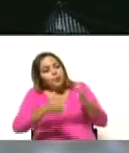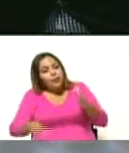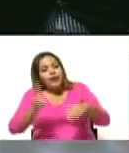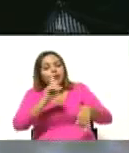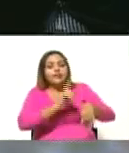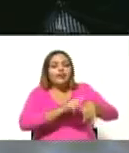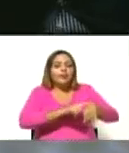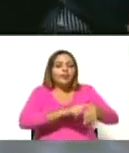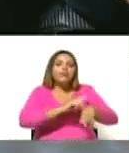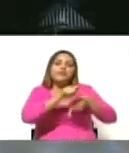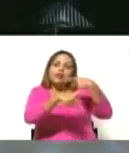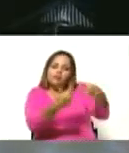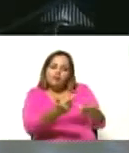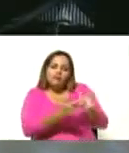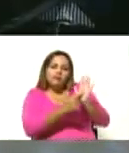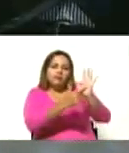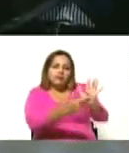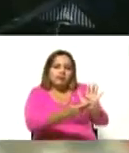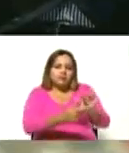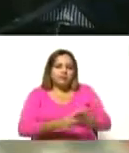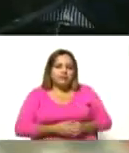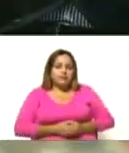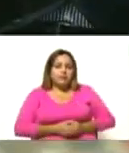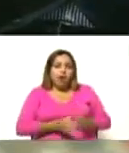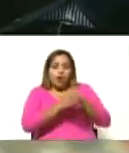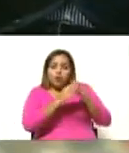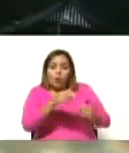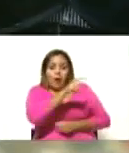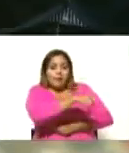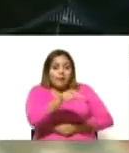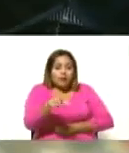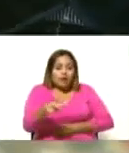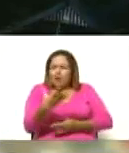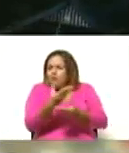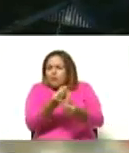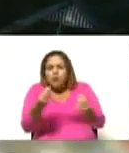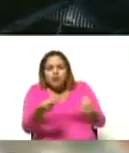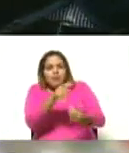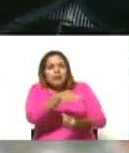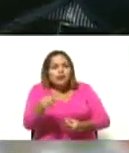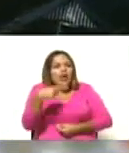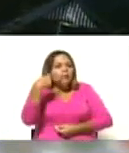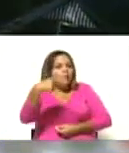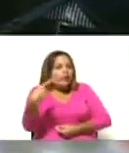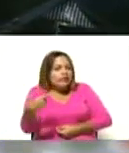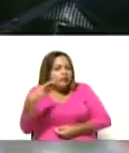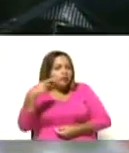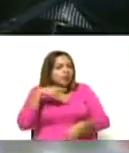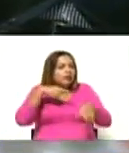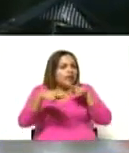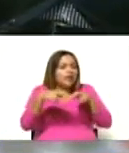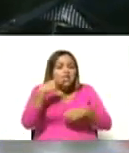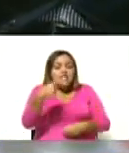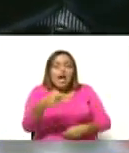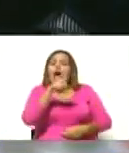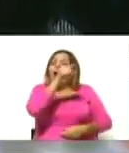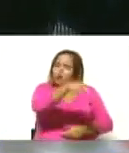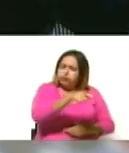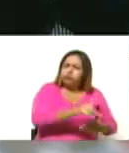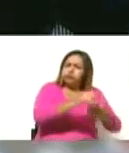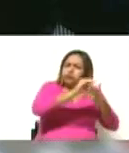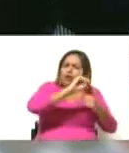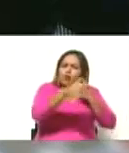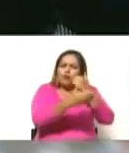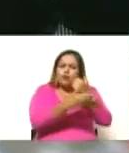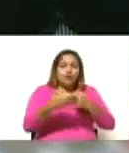como ocurrió después. Cuando en ese momento todo el mundo, o muchos analistas, hablaban de un liderazgo. Yo recuerdo